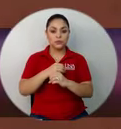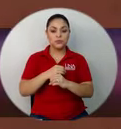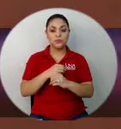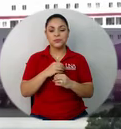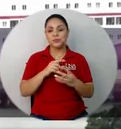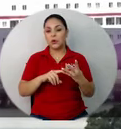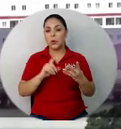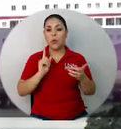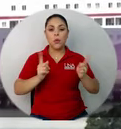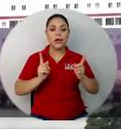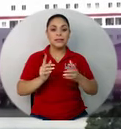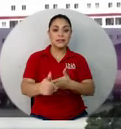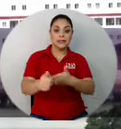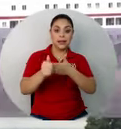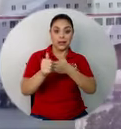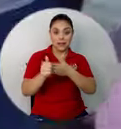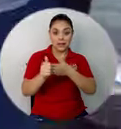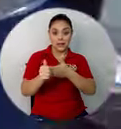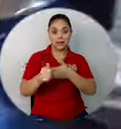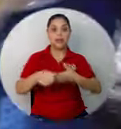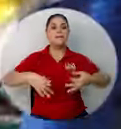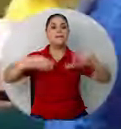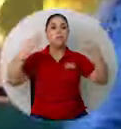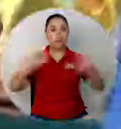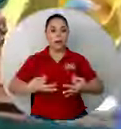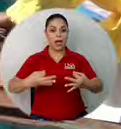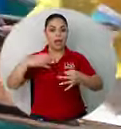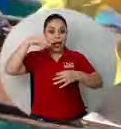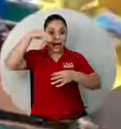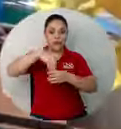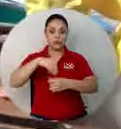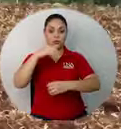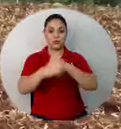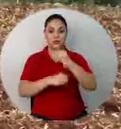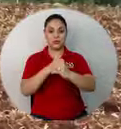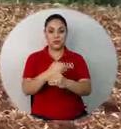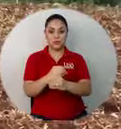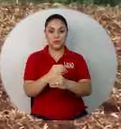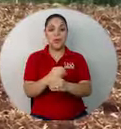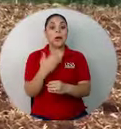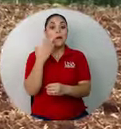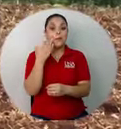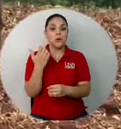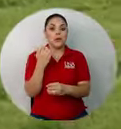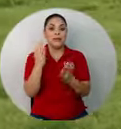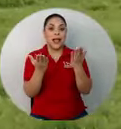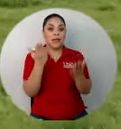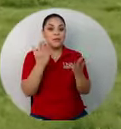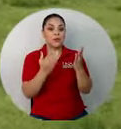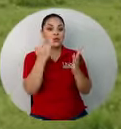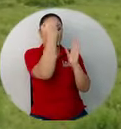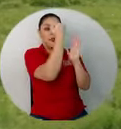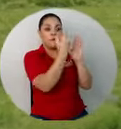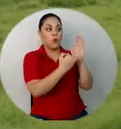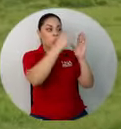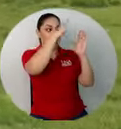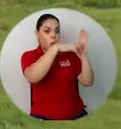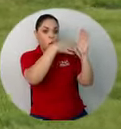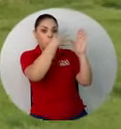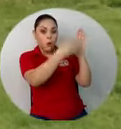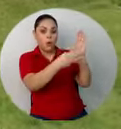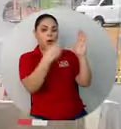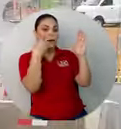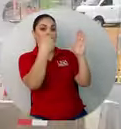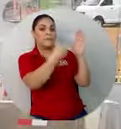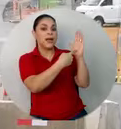cuáles son los líderes formales que tenemos dentro de la organización, producto de que un organigrama, la línea de autoridad